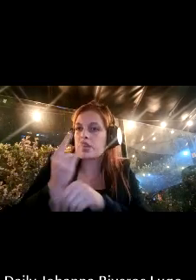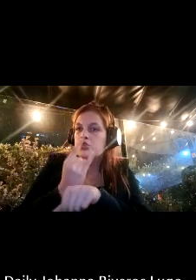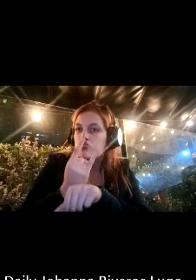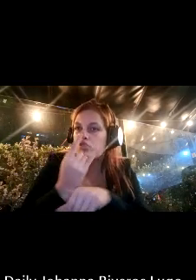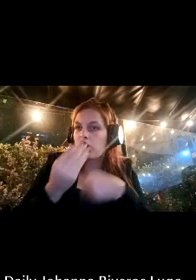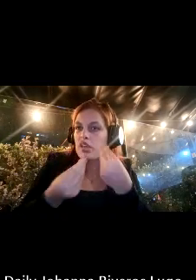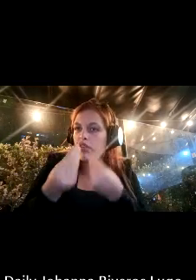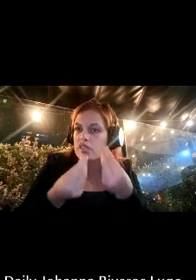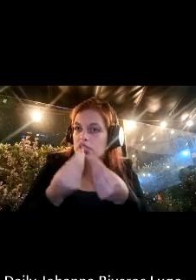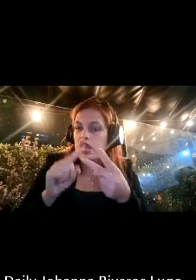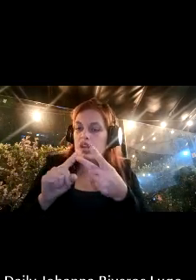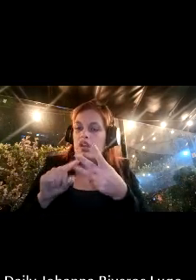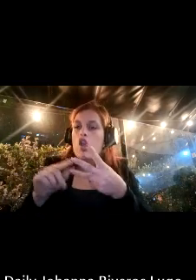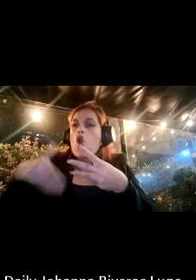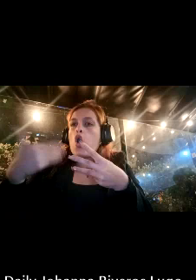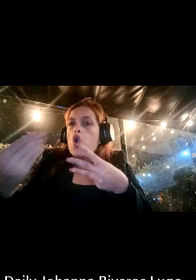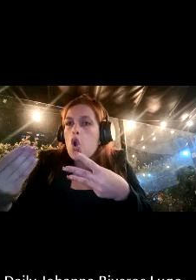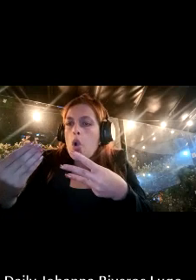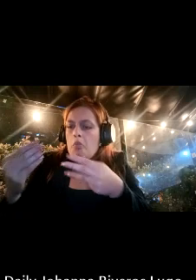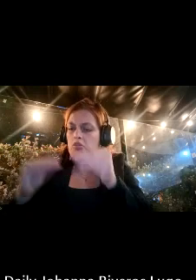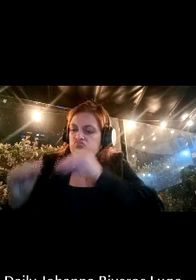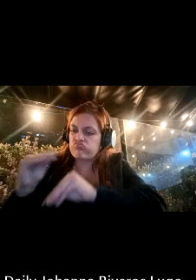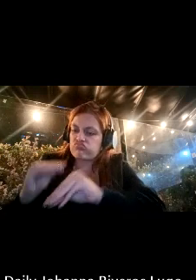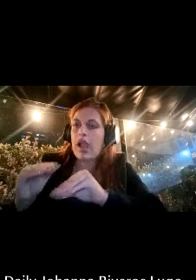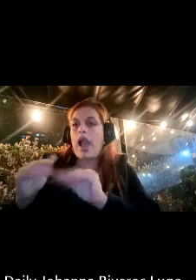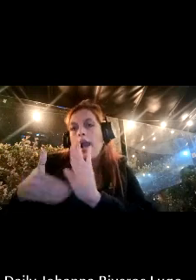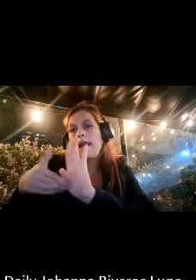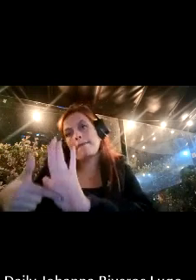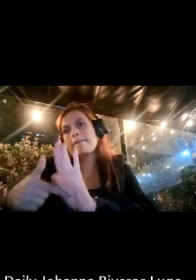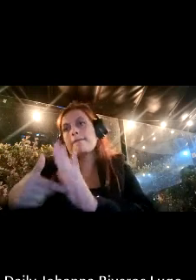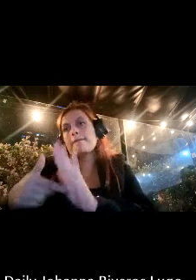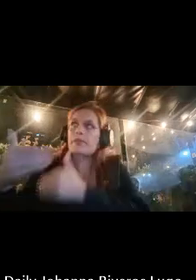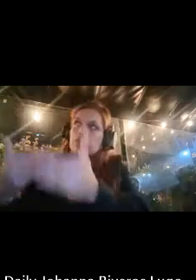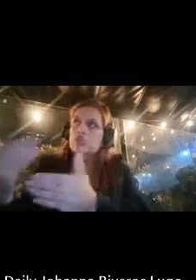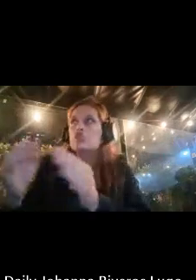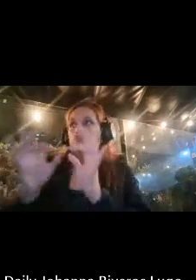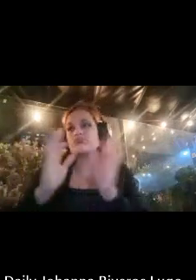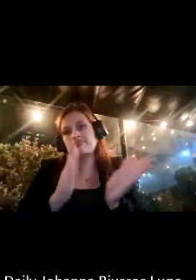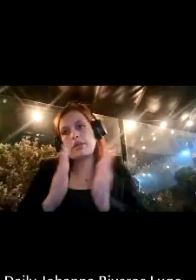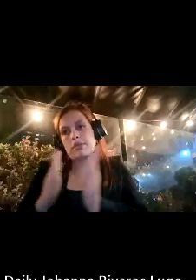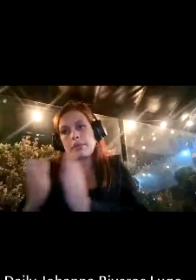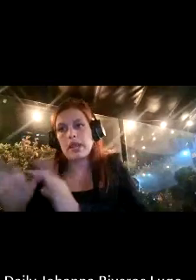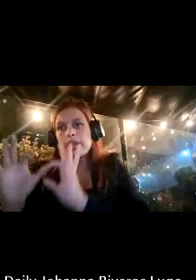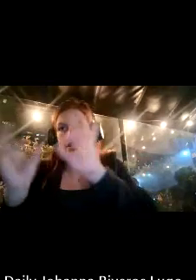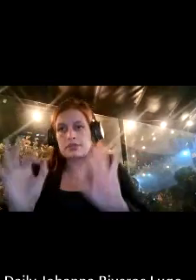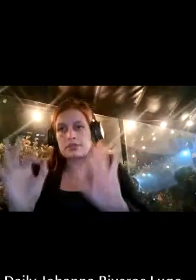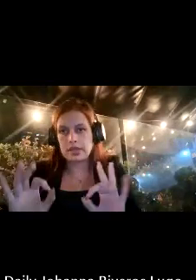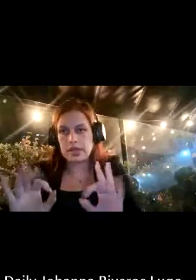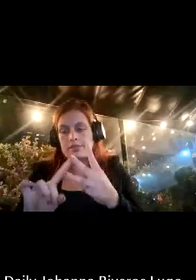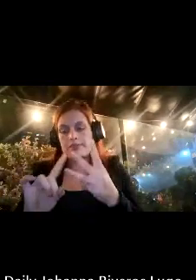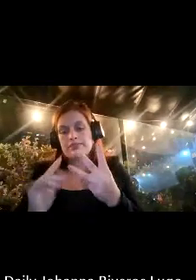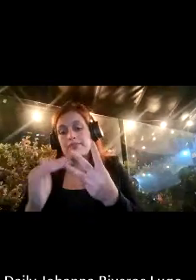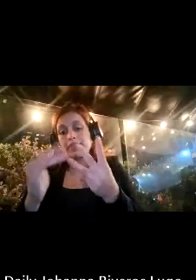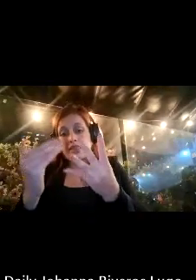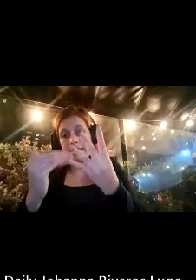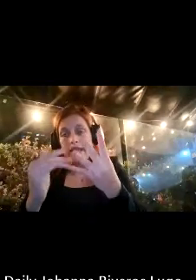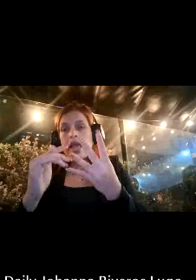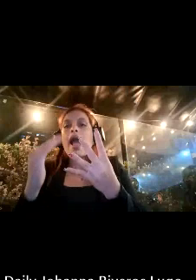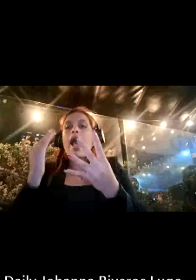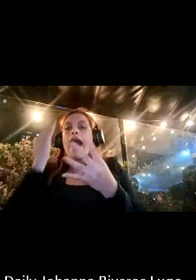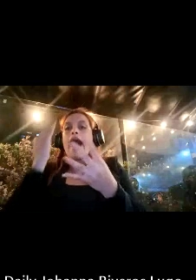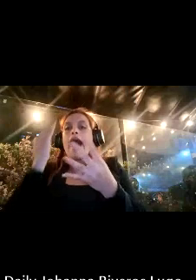ejecución que corresponde pues al momento del experimento y el análisis. Y nuestro producto final, lo que